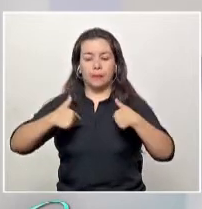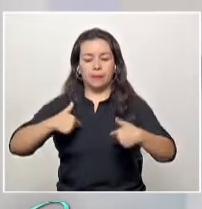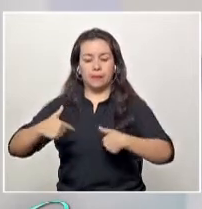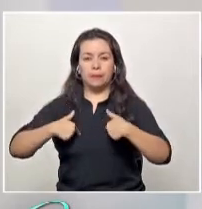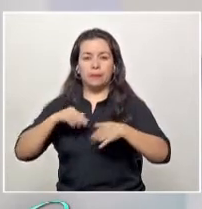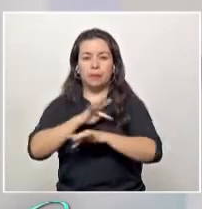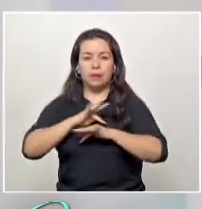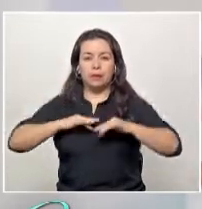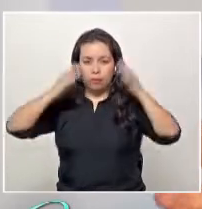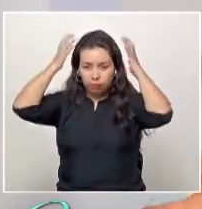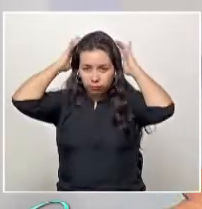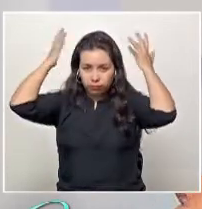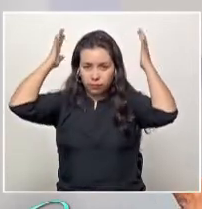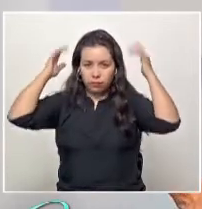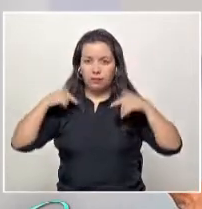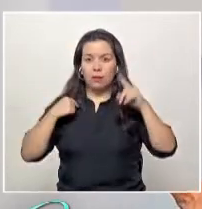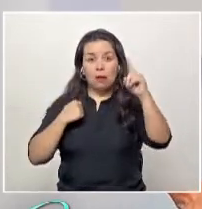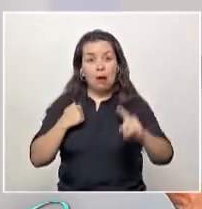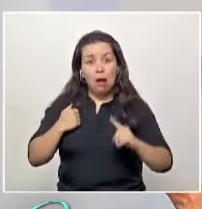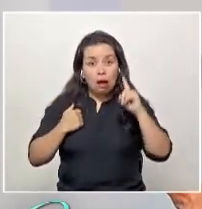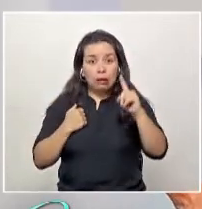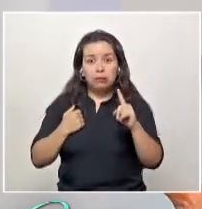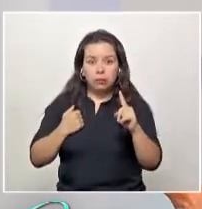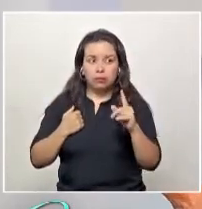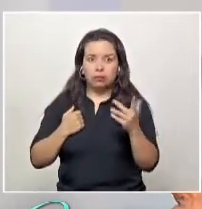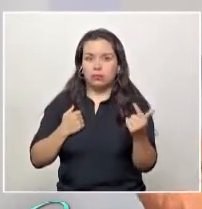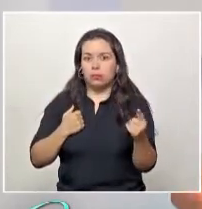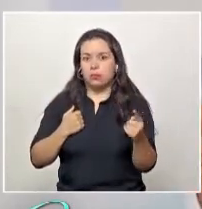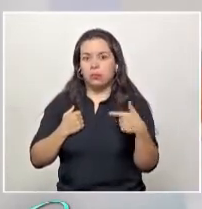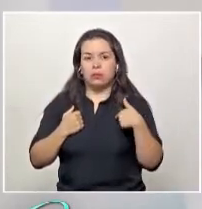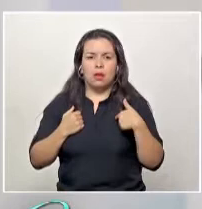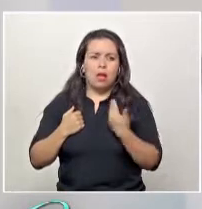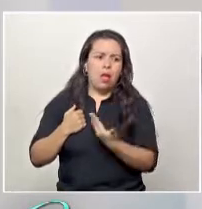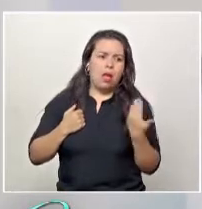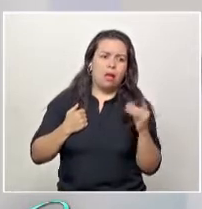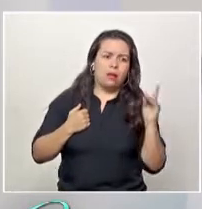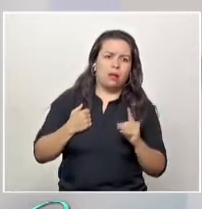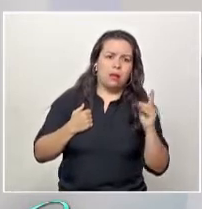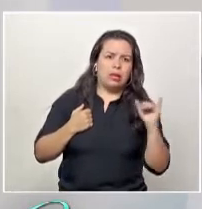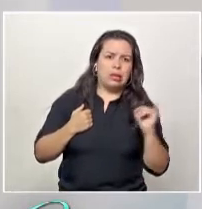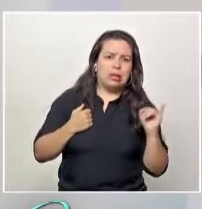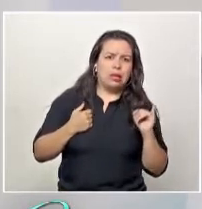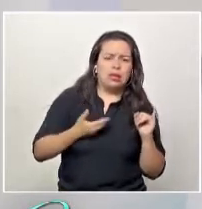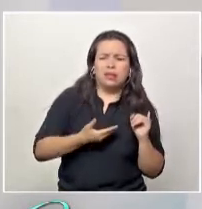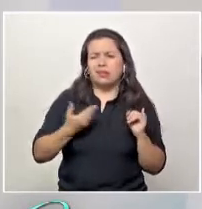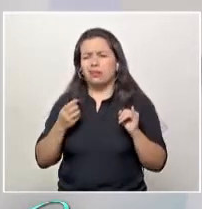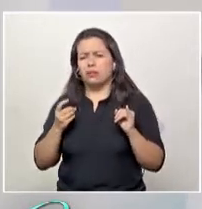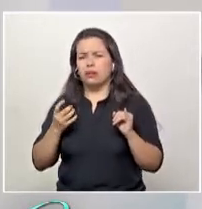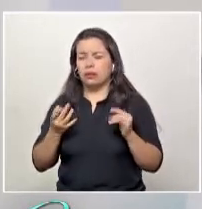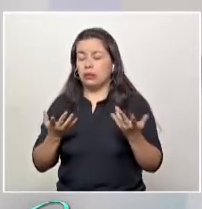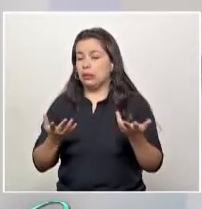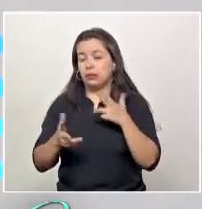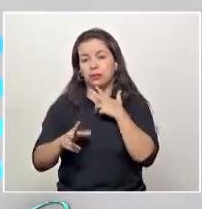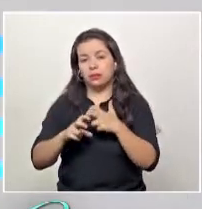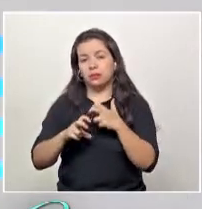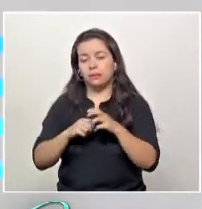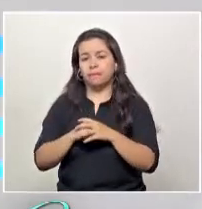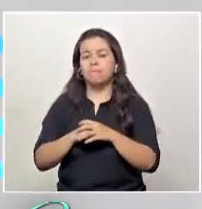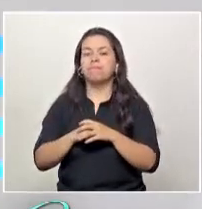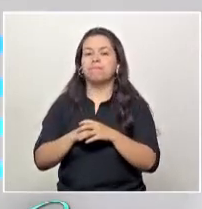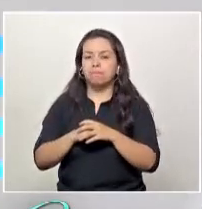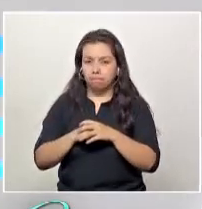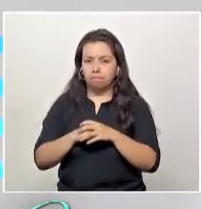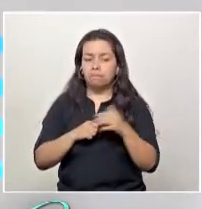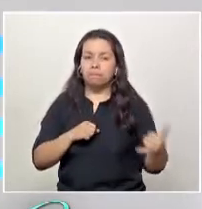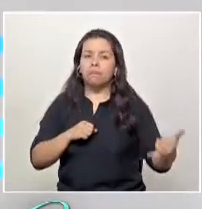neural, y no pasar año y medio como viene este hombre durmiendo en la misma posición esquivando un dolor. Vamos con